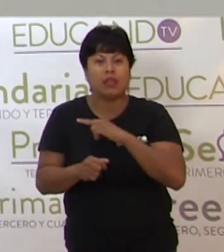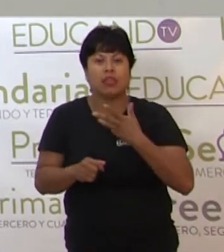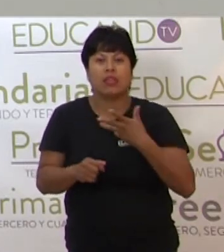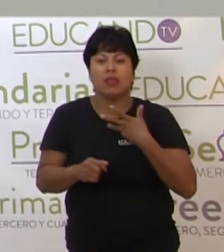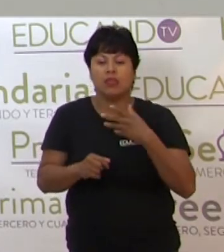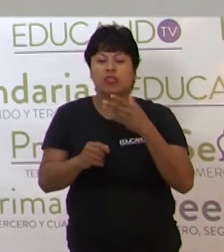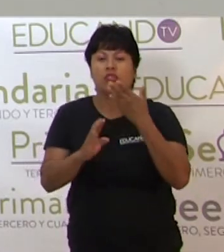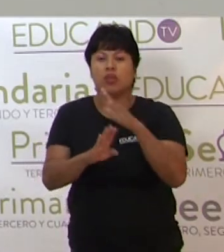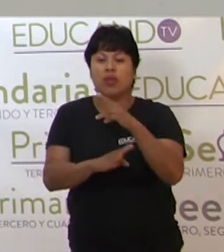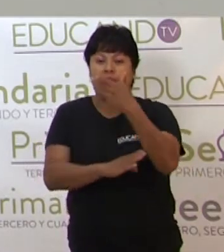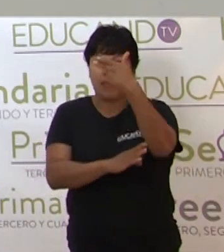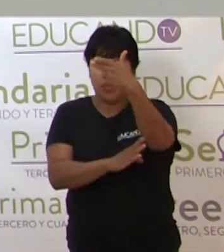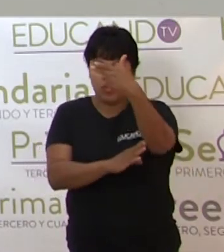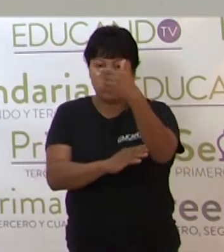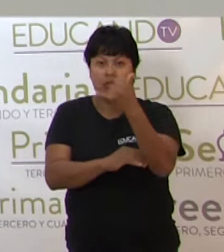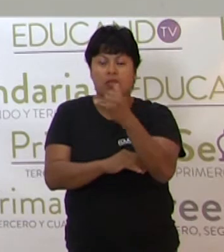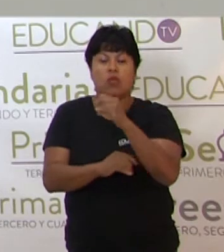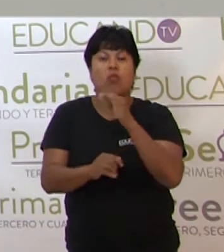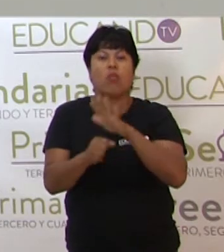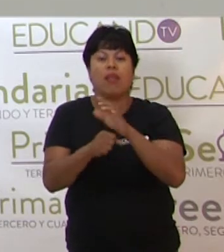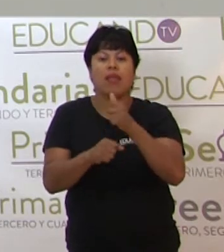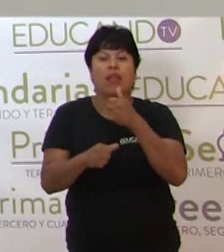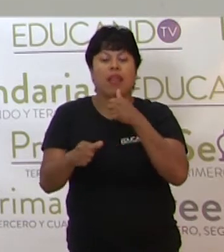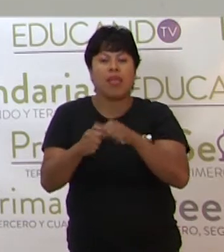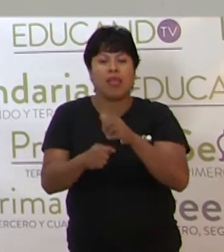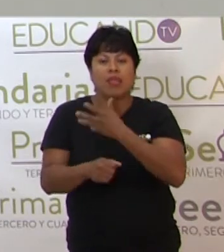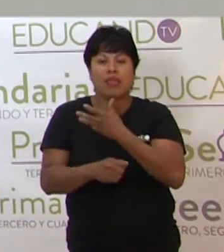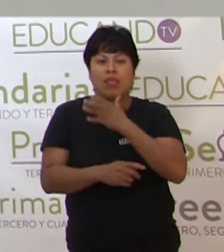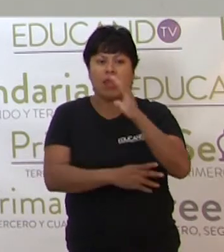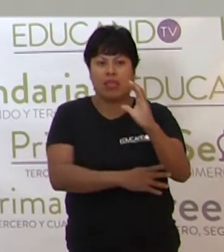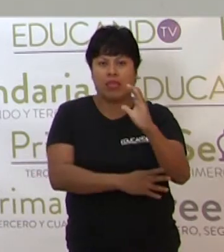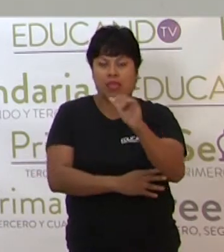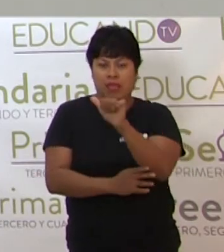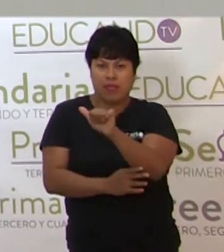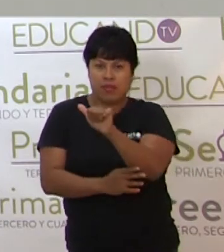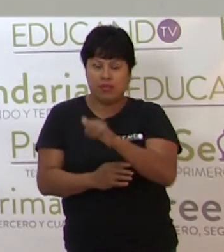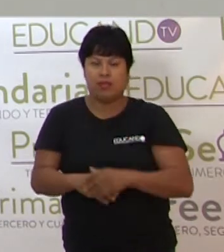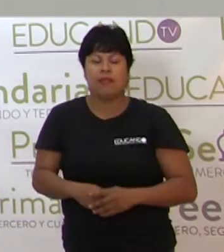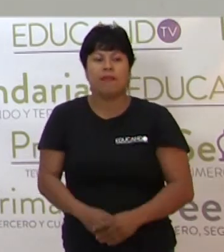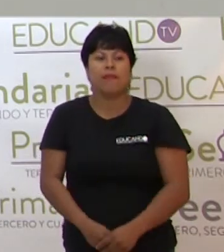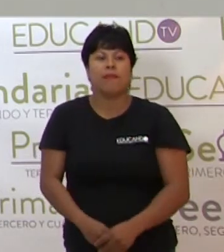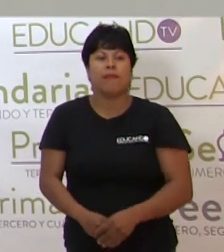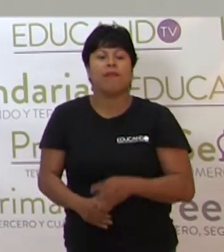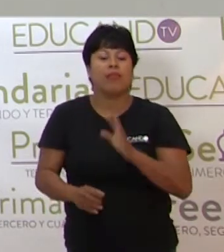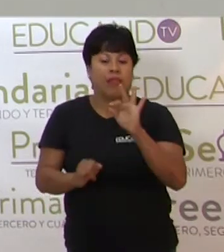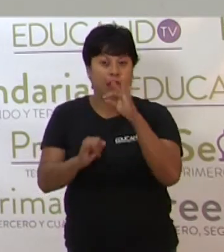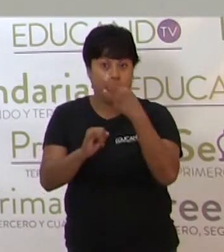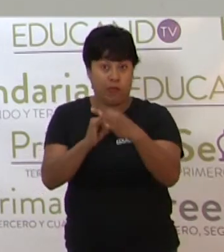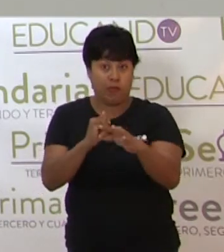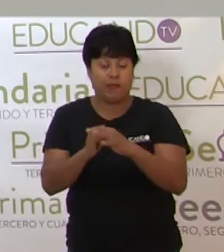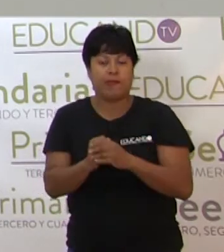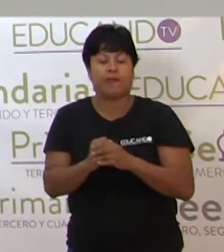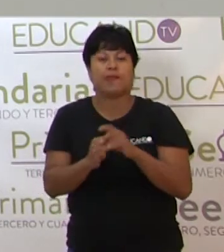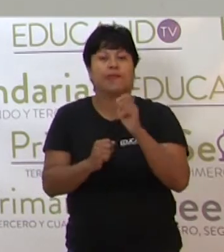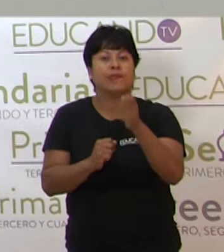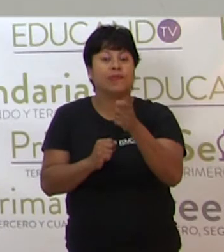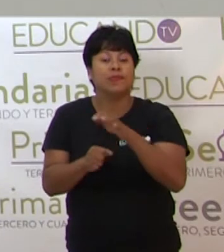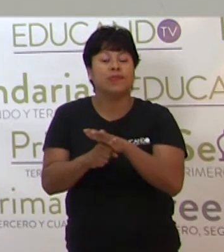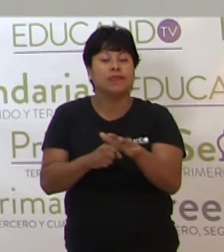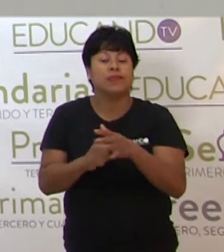la hipotenusa y cuál es la letra que representa el cateto adyacente. La última función es la